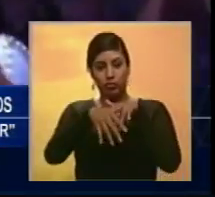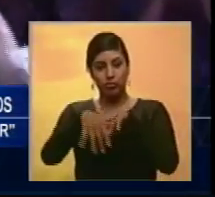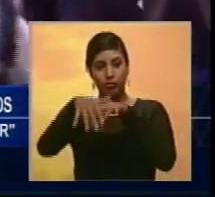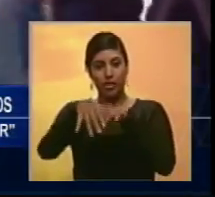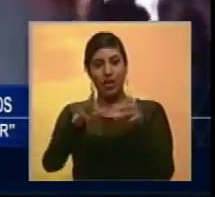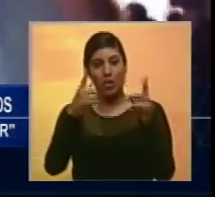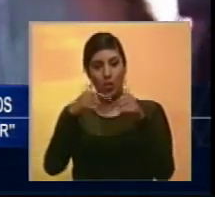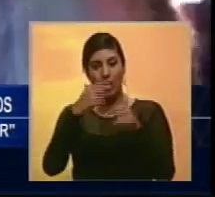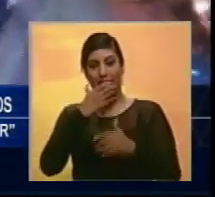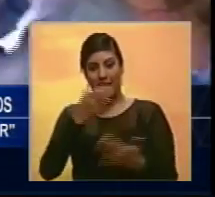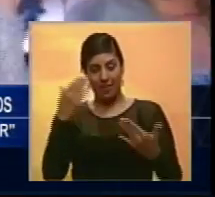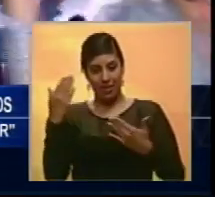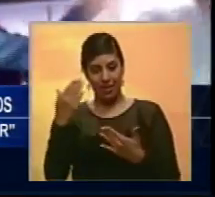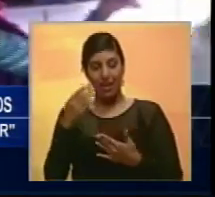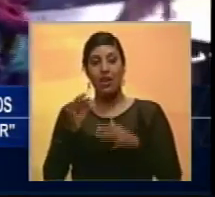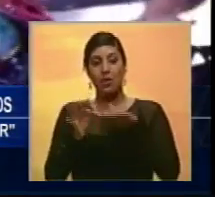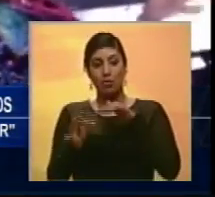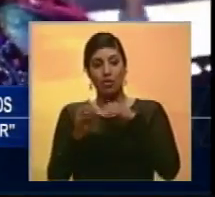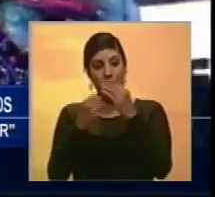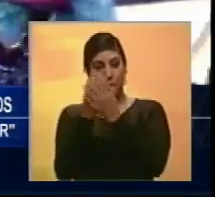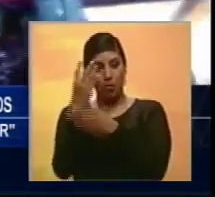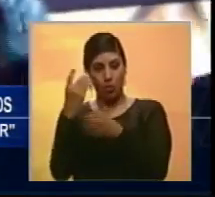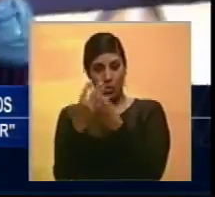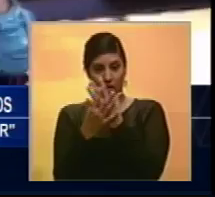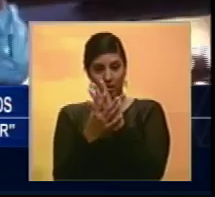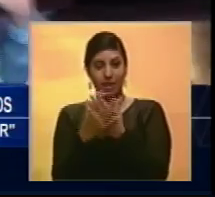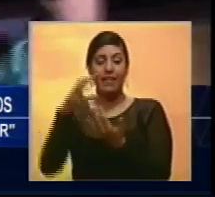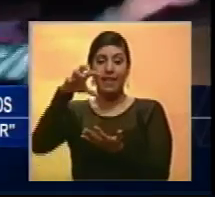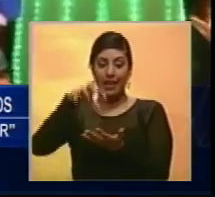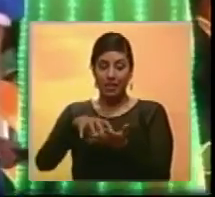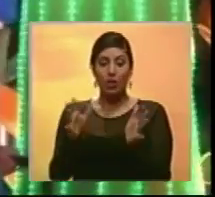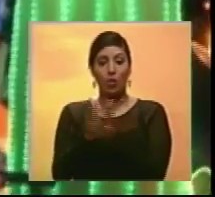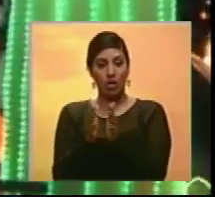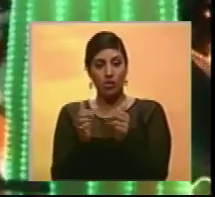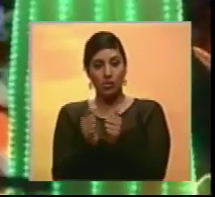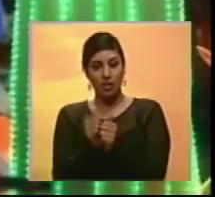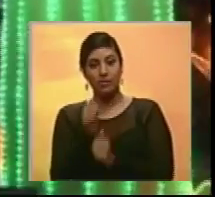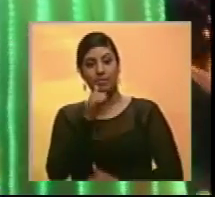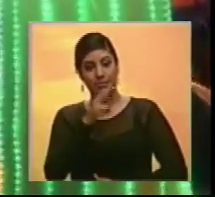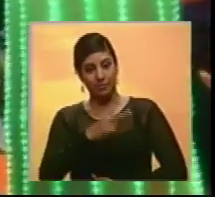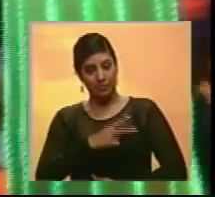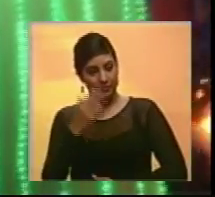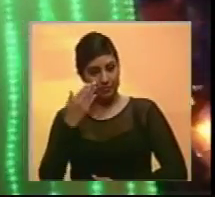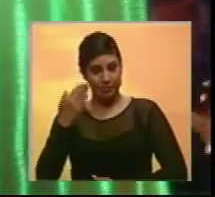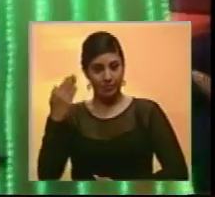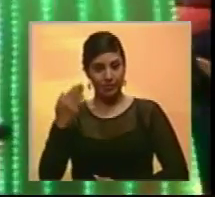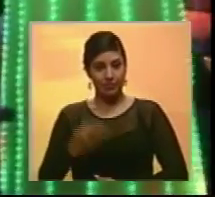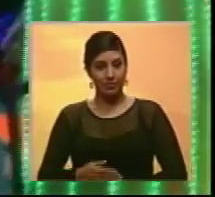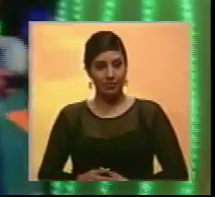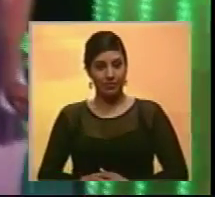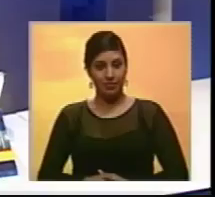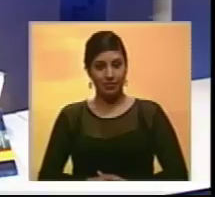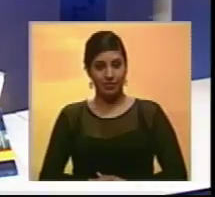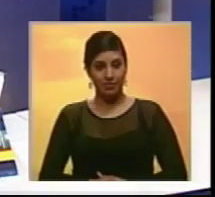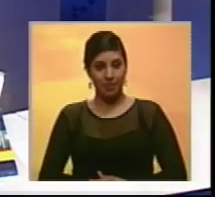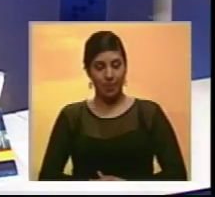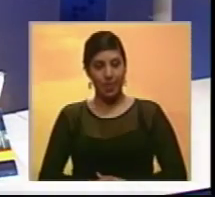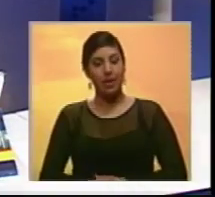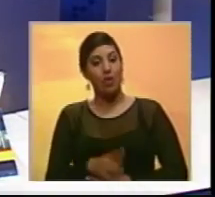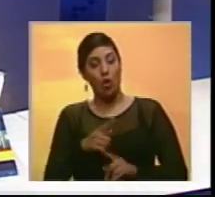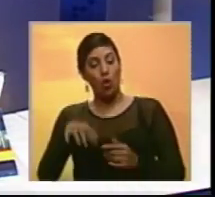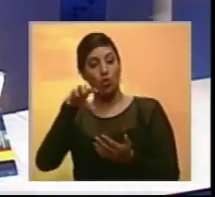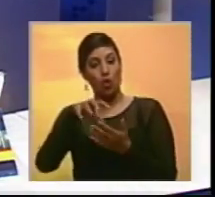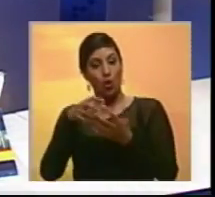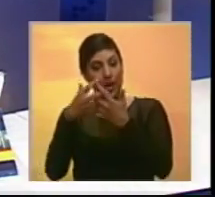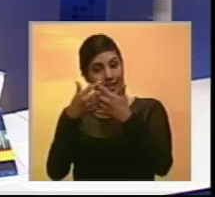y carrozas navideñas en el municipio Guanta. Desde el estado de Anzoátegui, Nina Martínez, Noticiero Venevisión. En